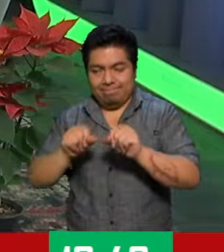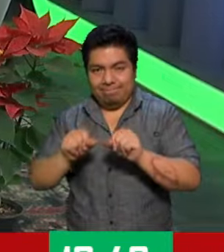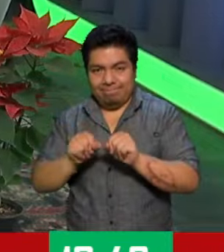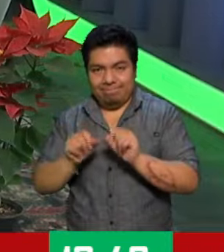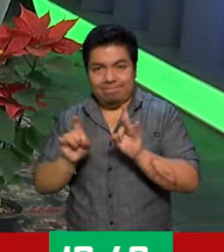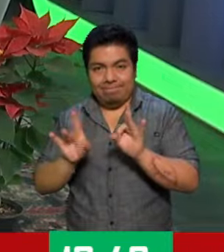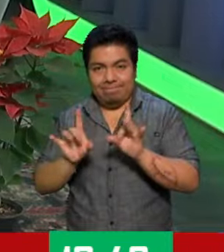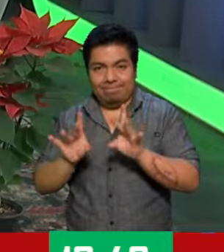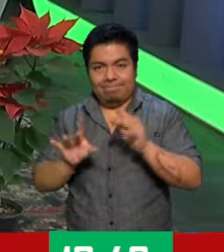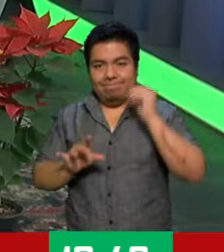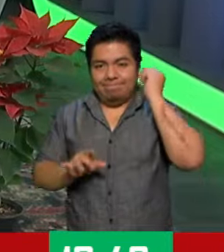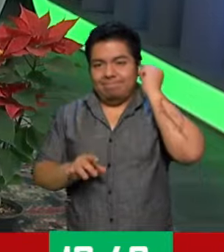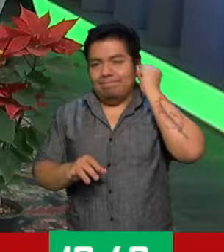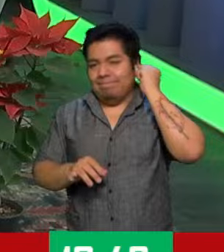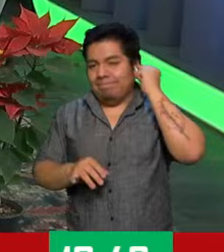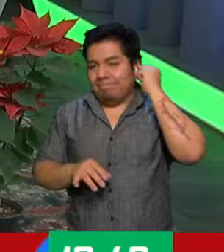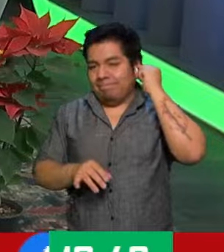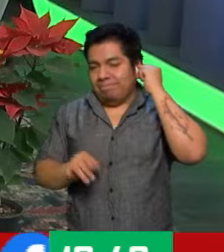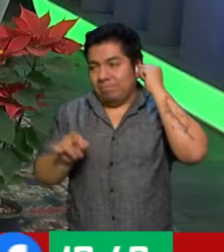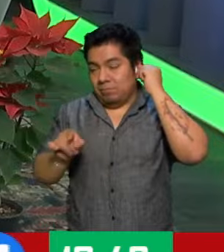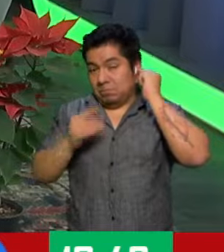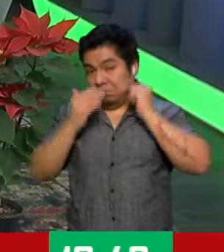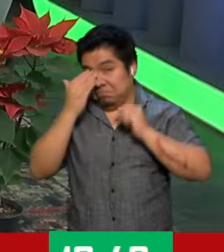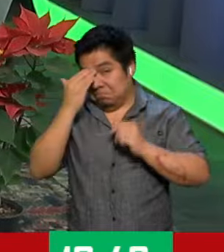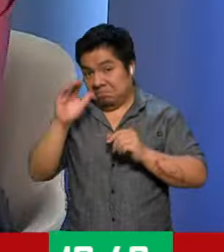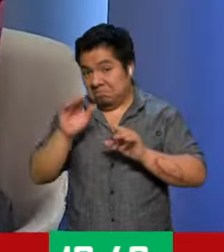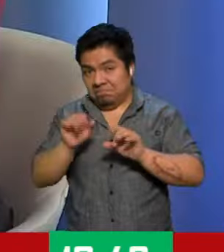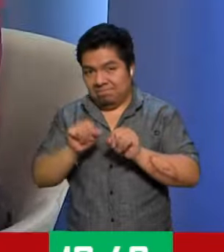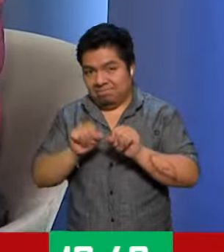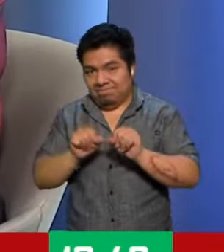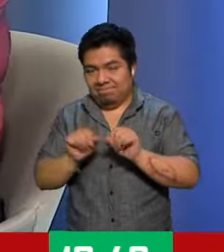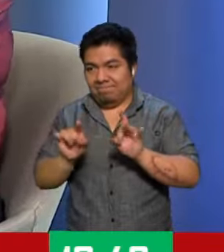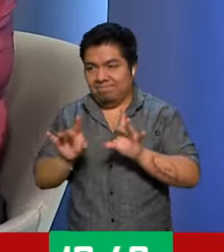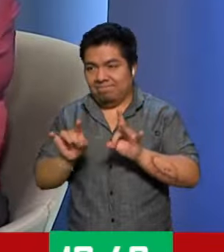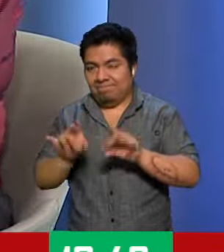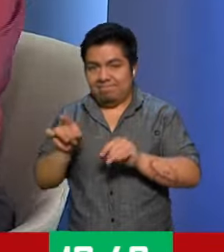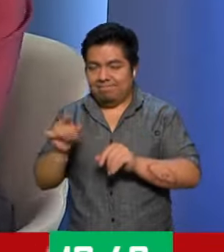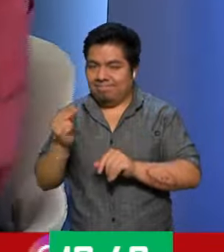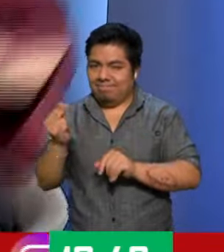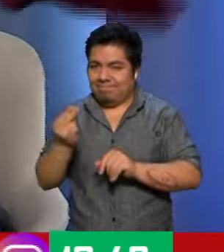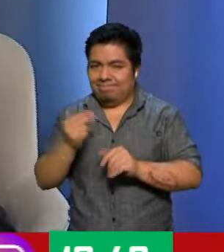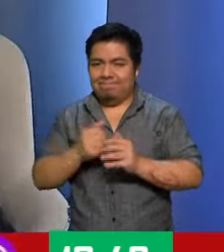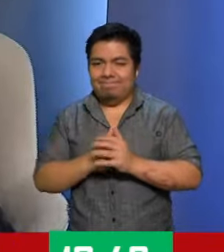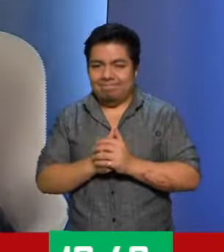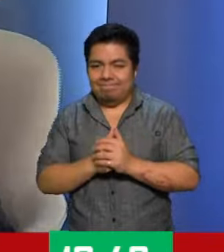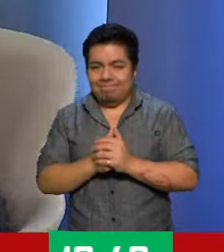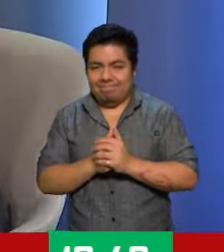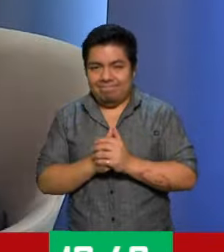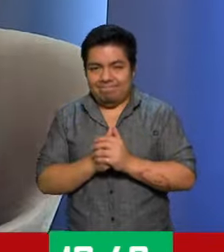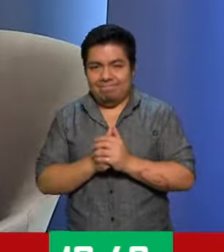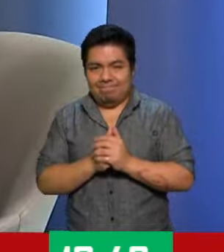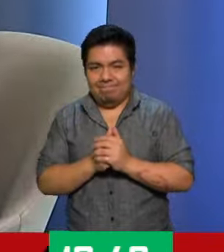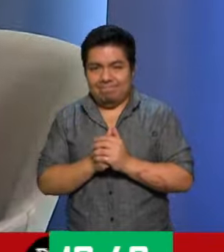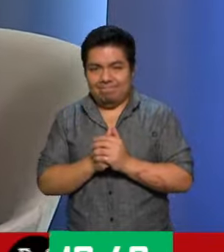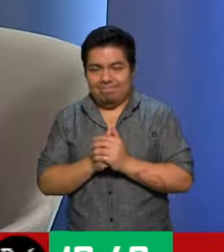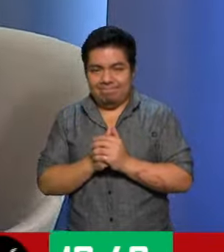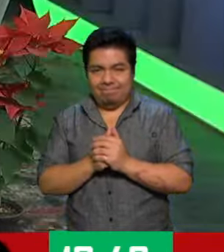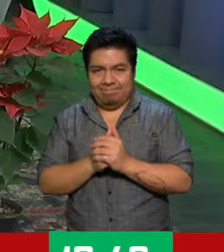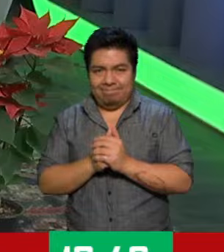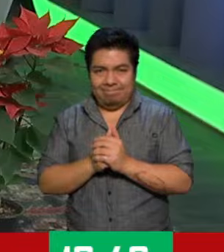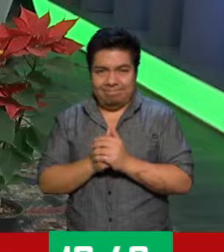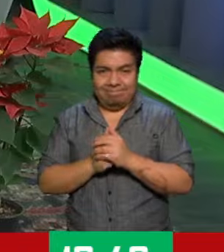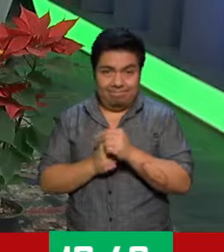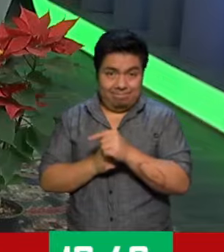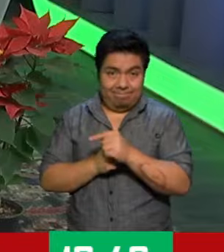Nada más, nada más. Quien no conoce Los Ángeles no conoce México. Y viene Don Mike Nieto. Exacto, ahí